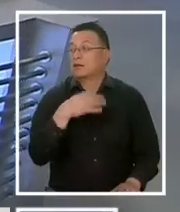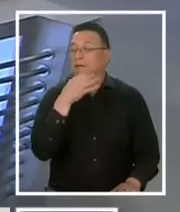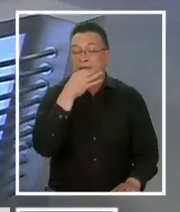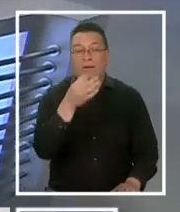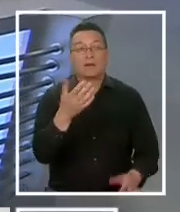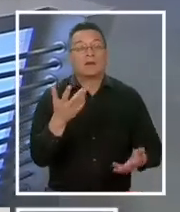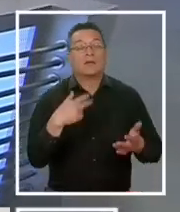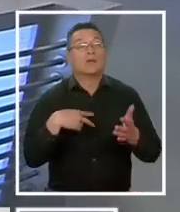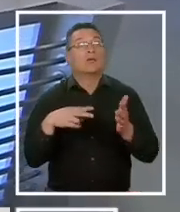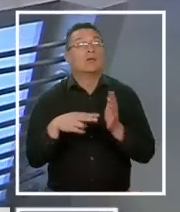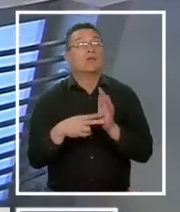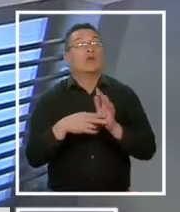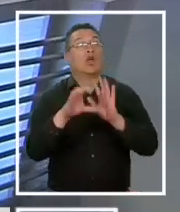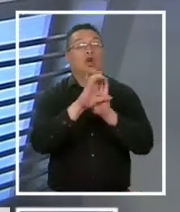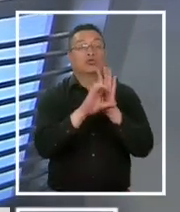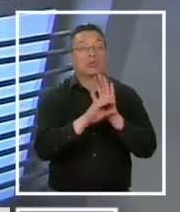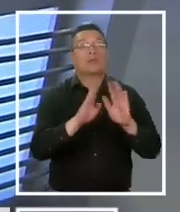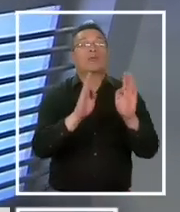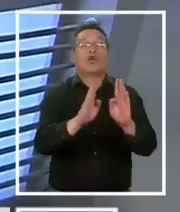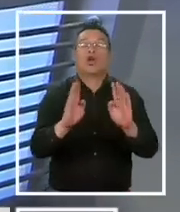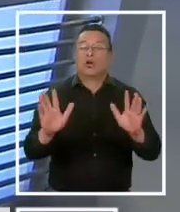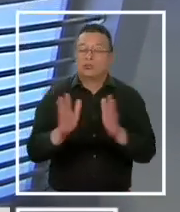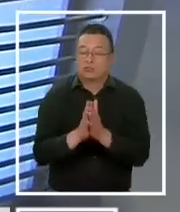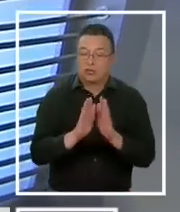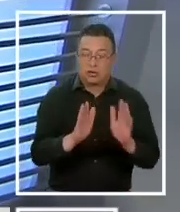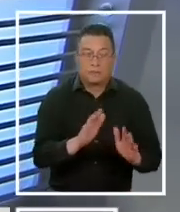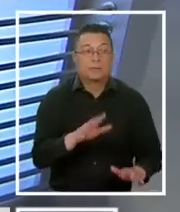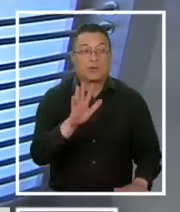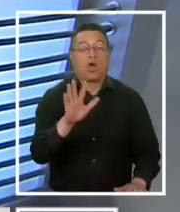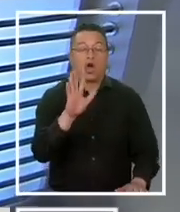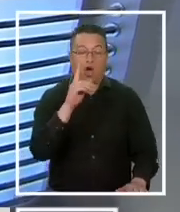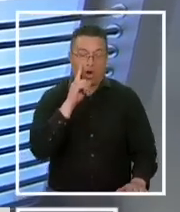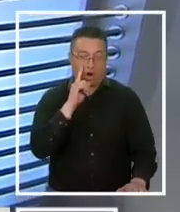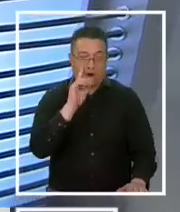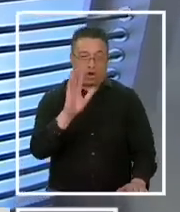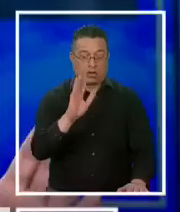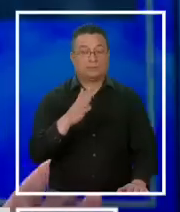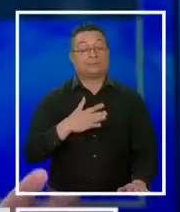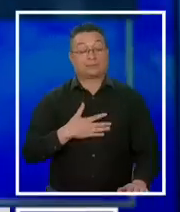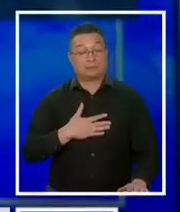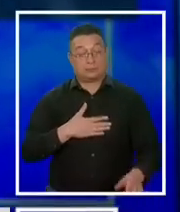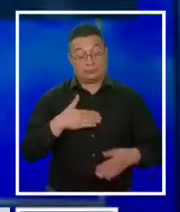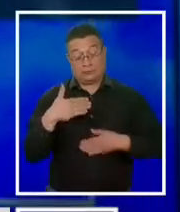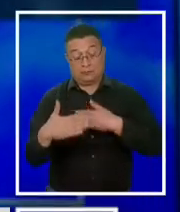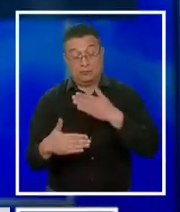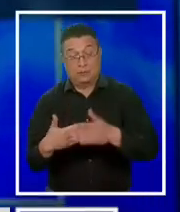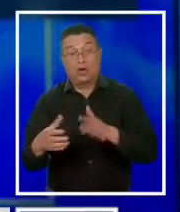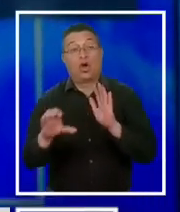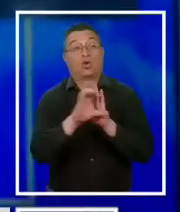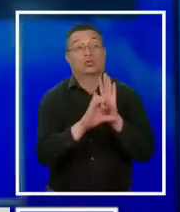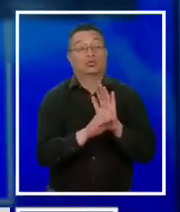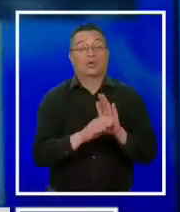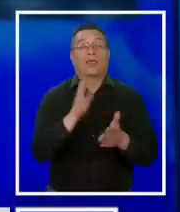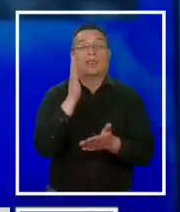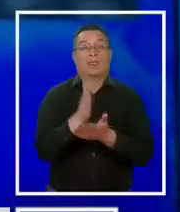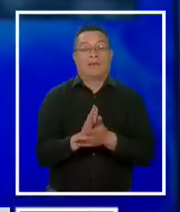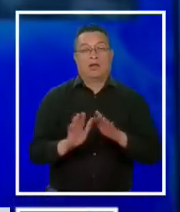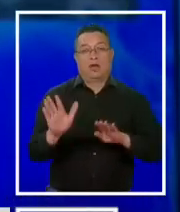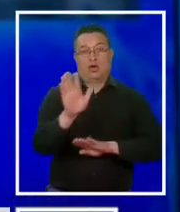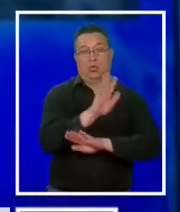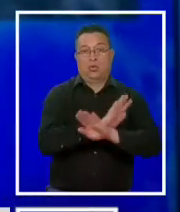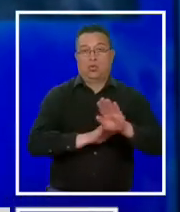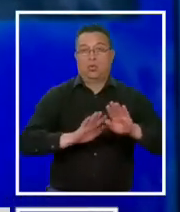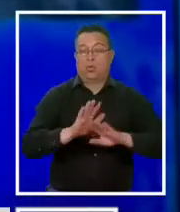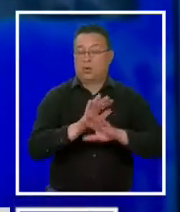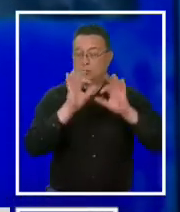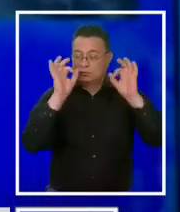constitucional Diego yo estoy Creo que el proceso constitucional es lo que hay que cuidar con